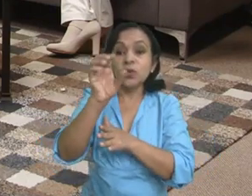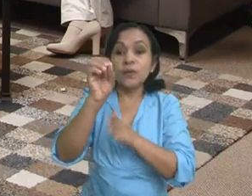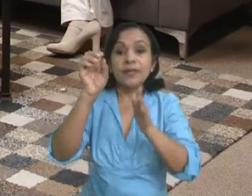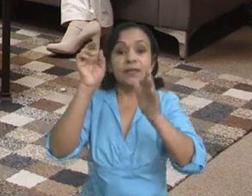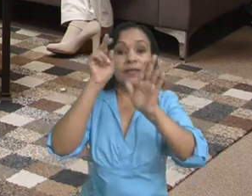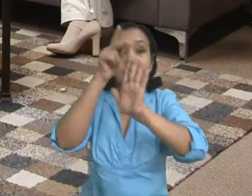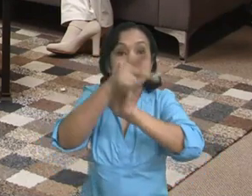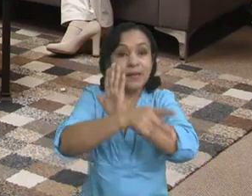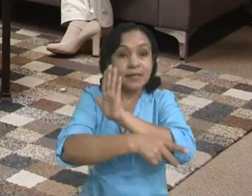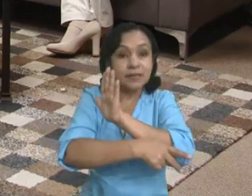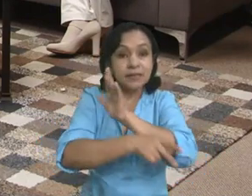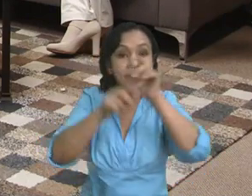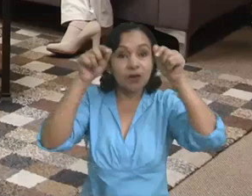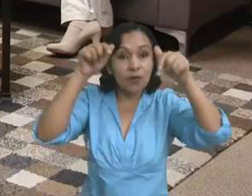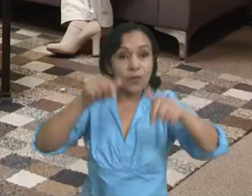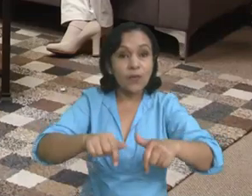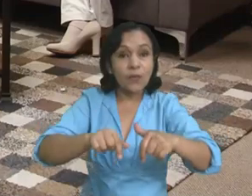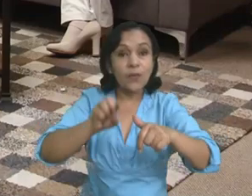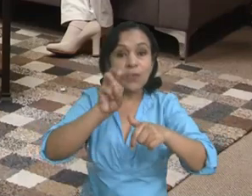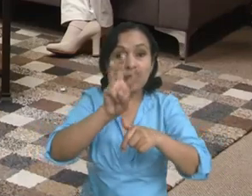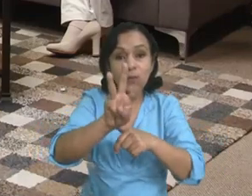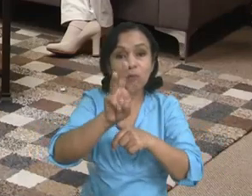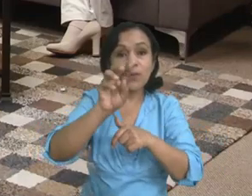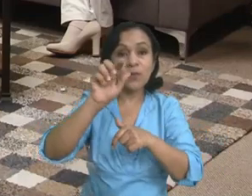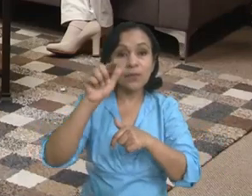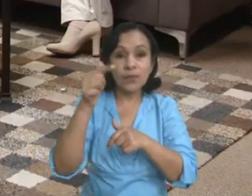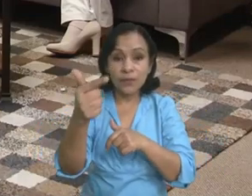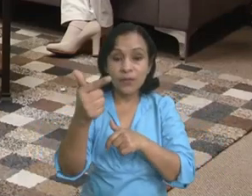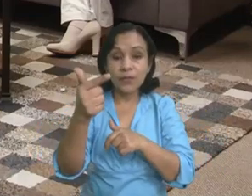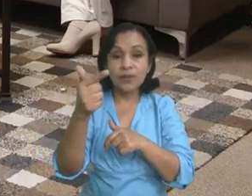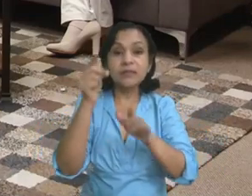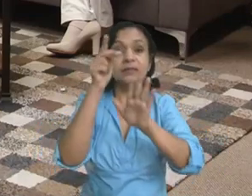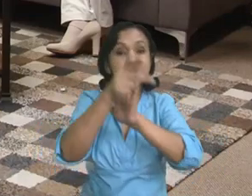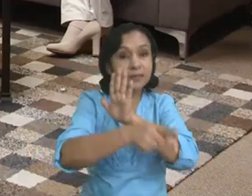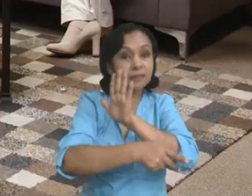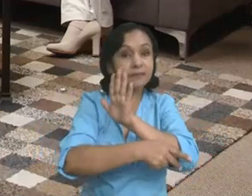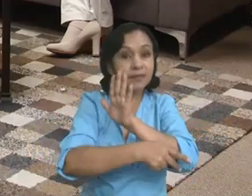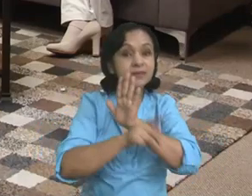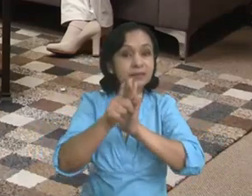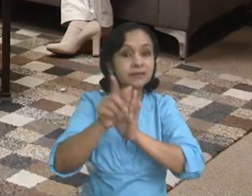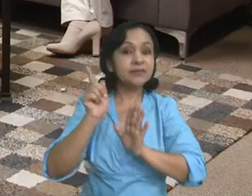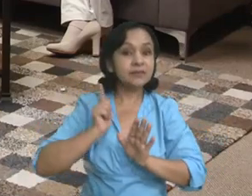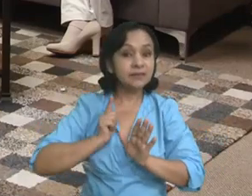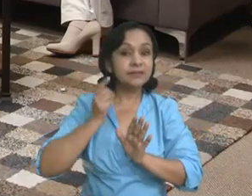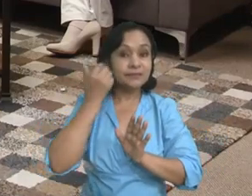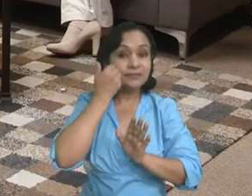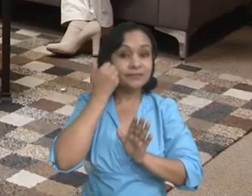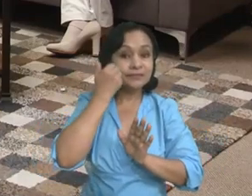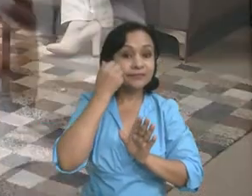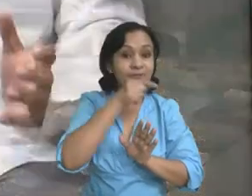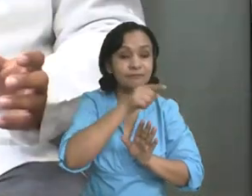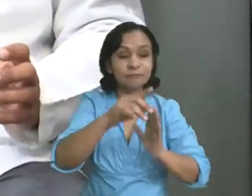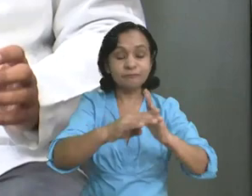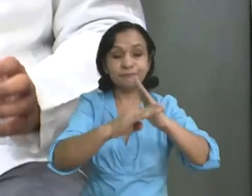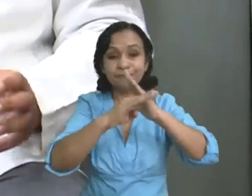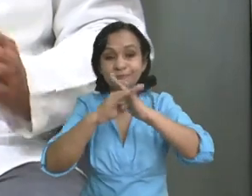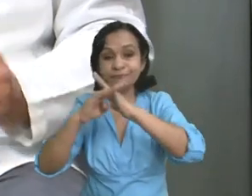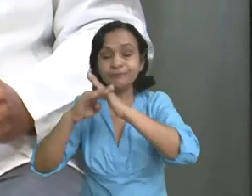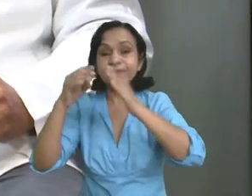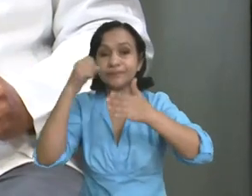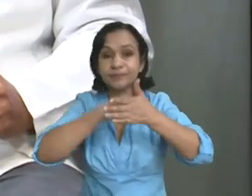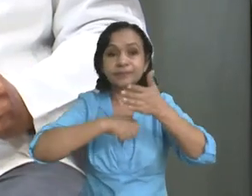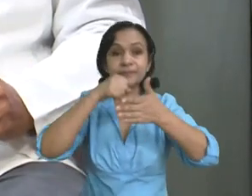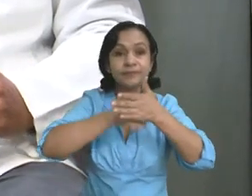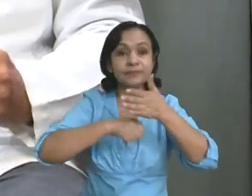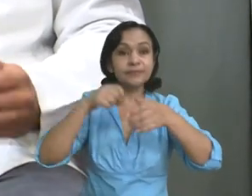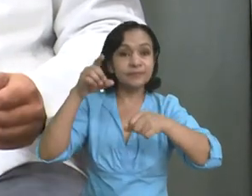nosotros tenemos confirmado casos en 37 de los países donde estamos. Es decir, que toda esa batalla que se está librando en el mundo,